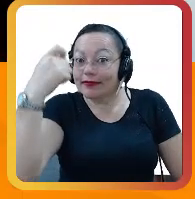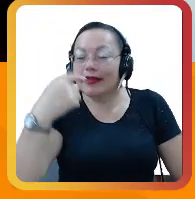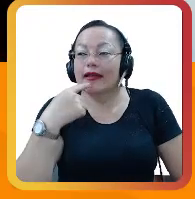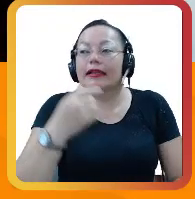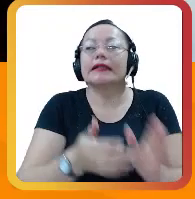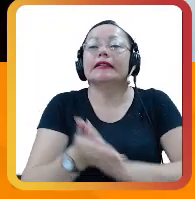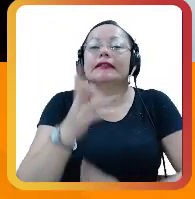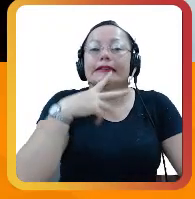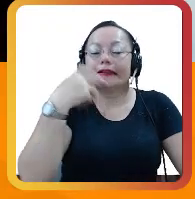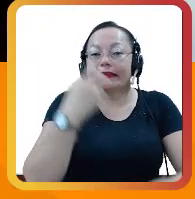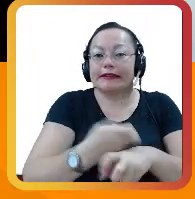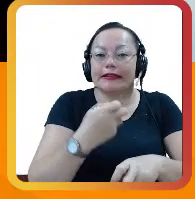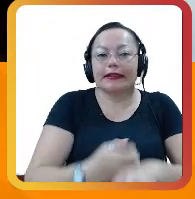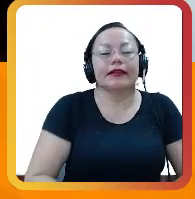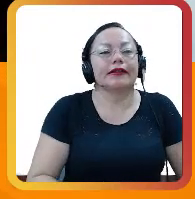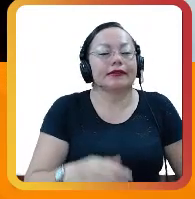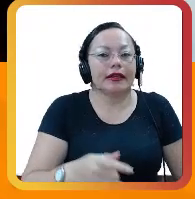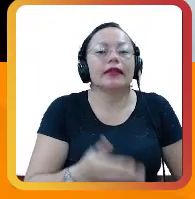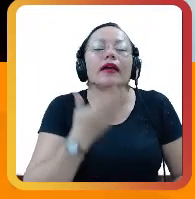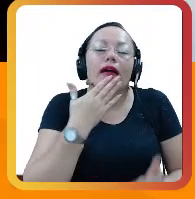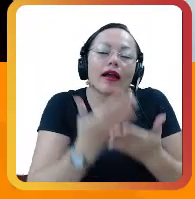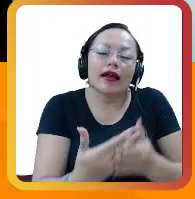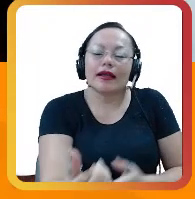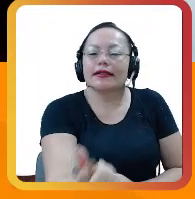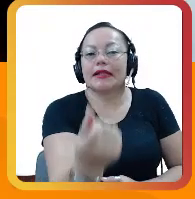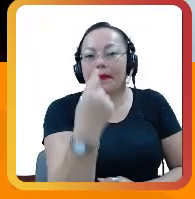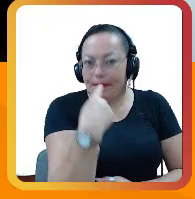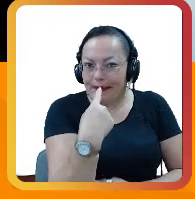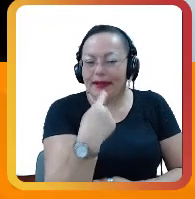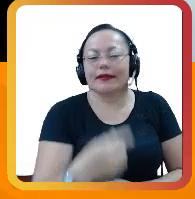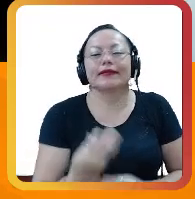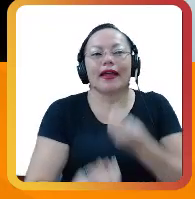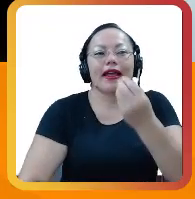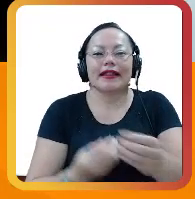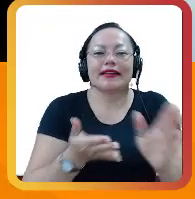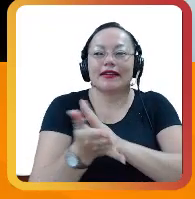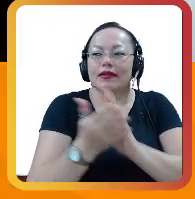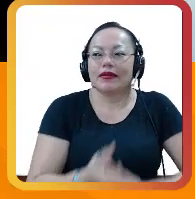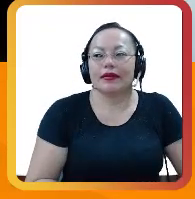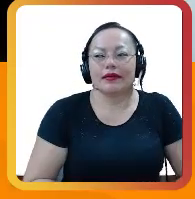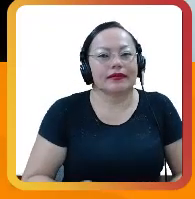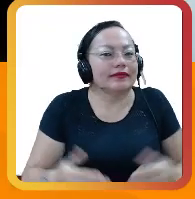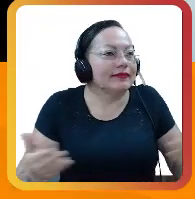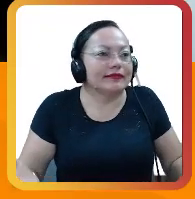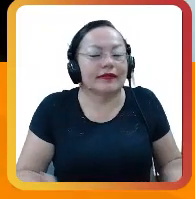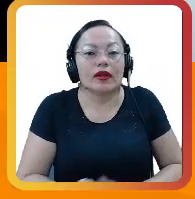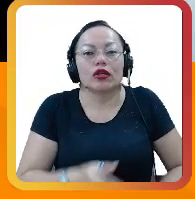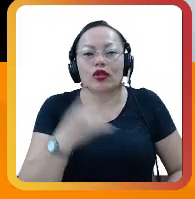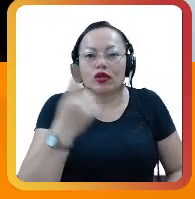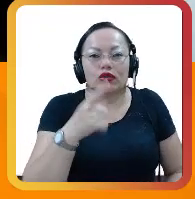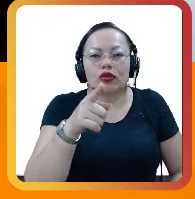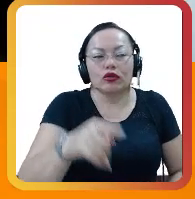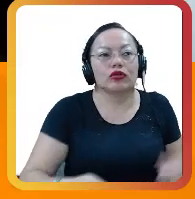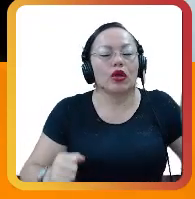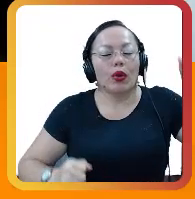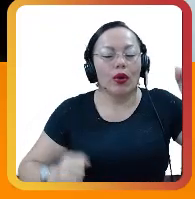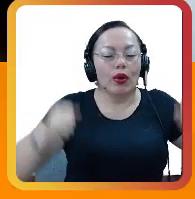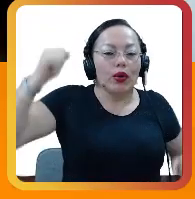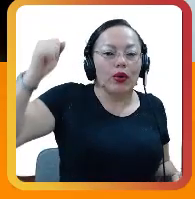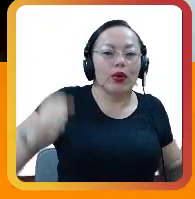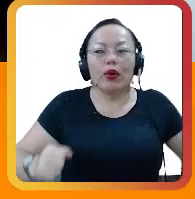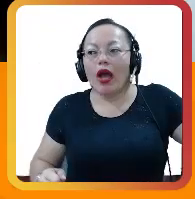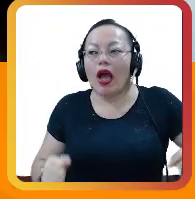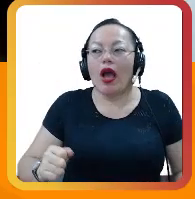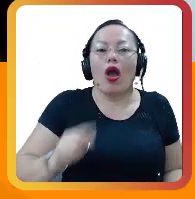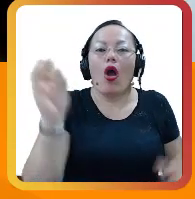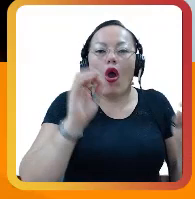es complicado. Entonces, qué buena pregunta la que nos hacen. Y nadie, solo pueden salir a hacer ejercicio y o